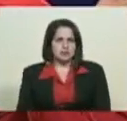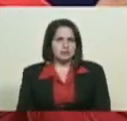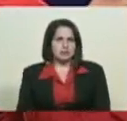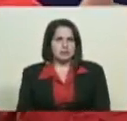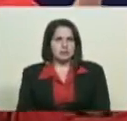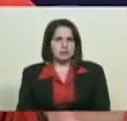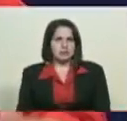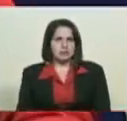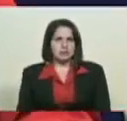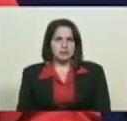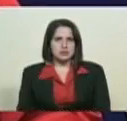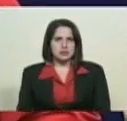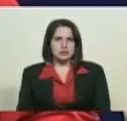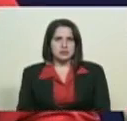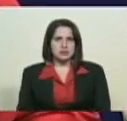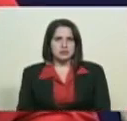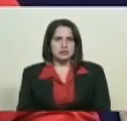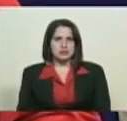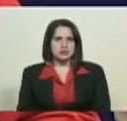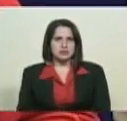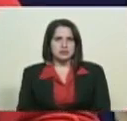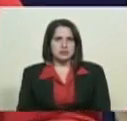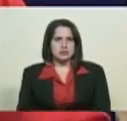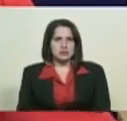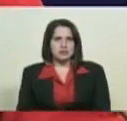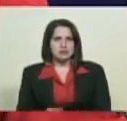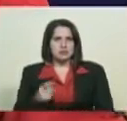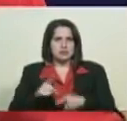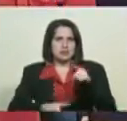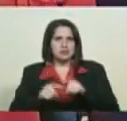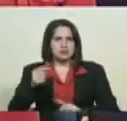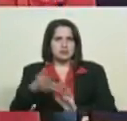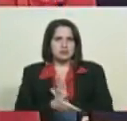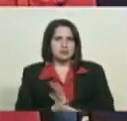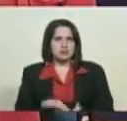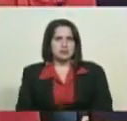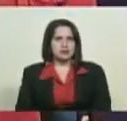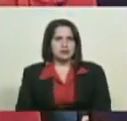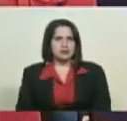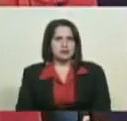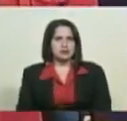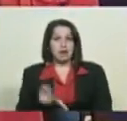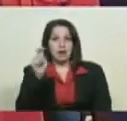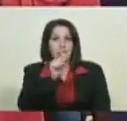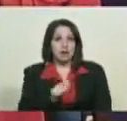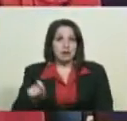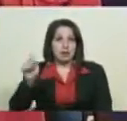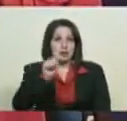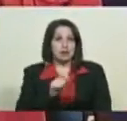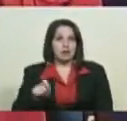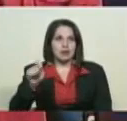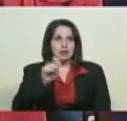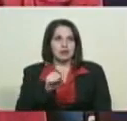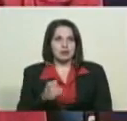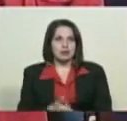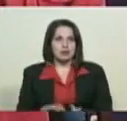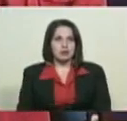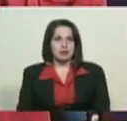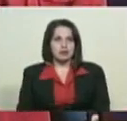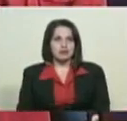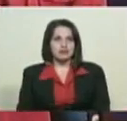Bueno, quedaba por aquí alguien del turno al bate. ¿Sí? Ajá. Televen. Por favor.